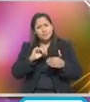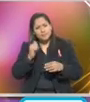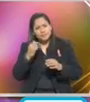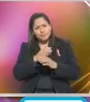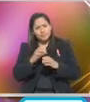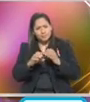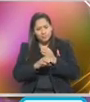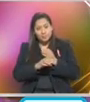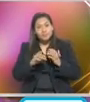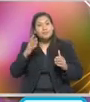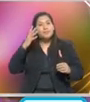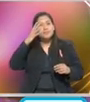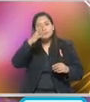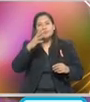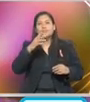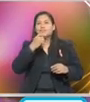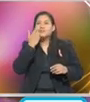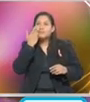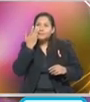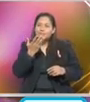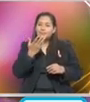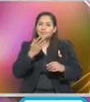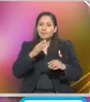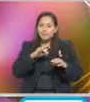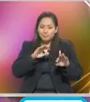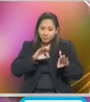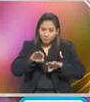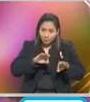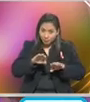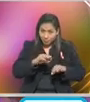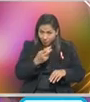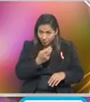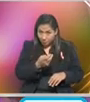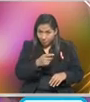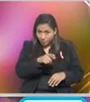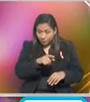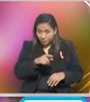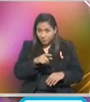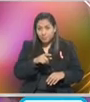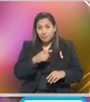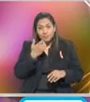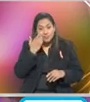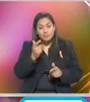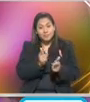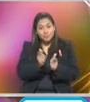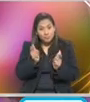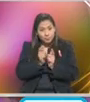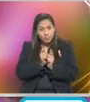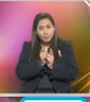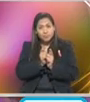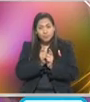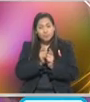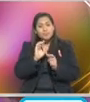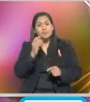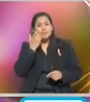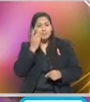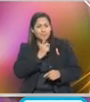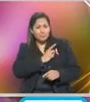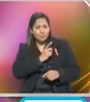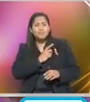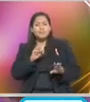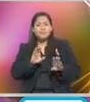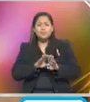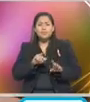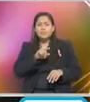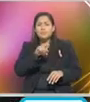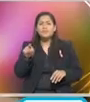cosa. A futuro, ¿ustedes quieren dedicarse, digamos, a esto, que quieren llevar este grupo o quieren hacerse solistas? ¿Cómo es lo